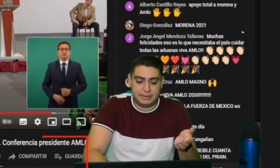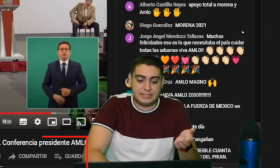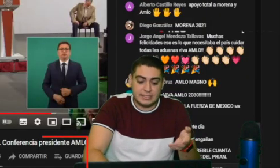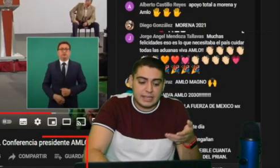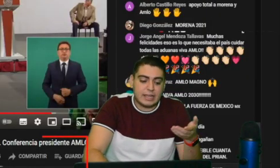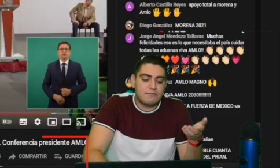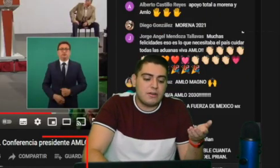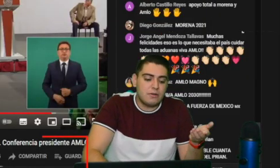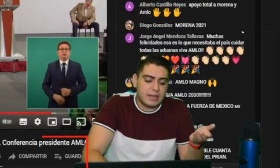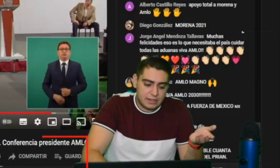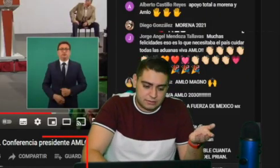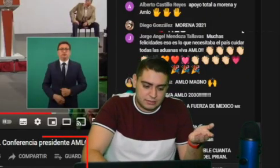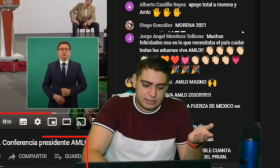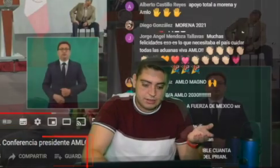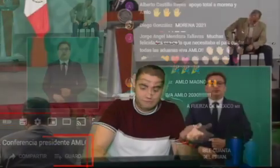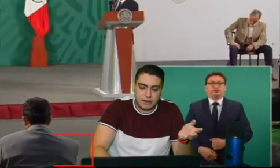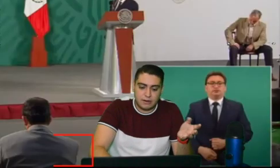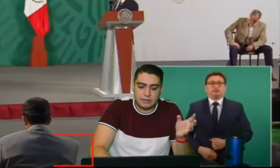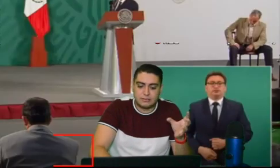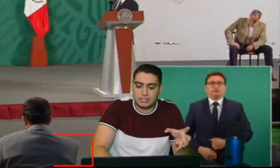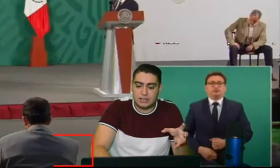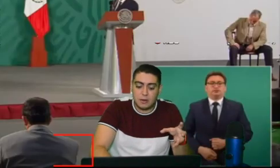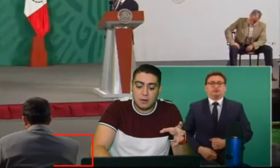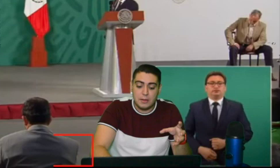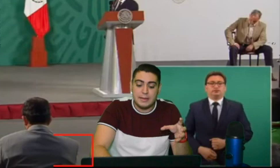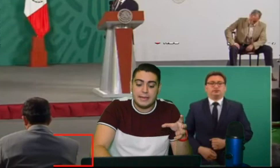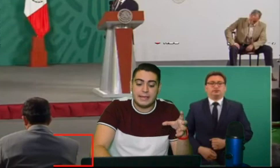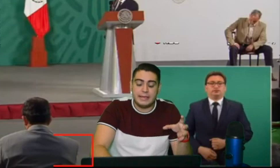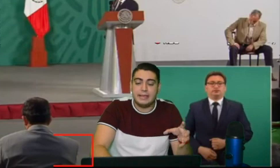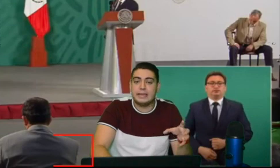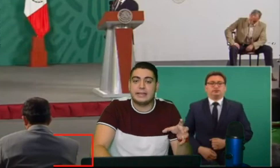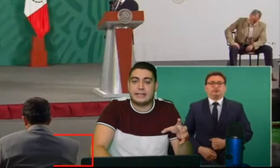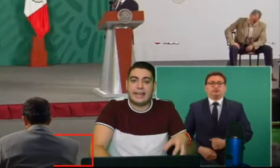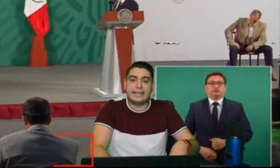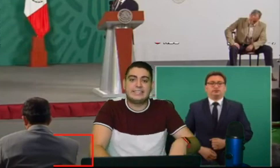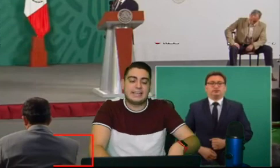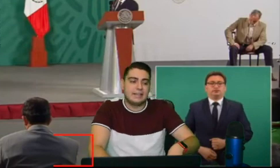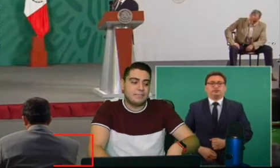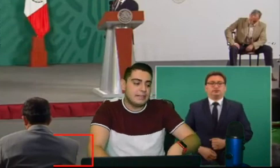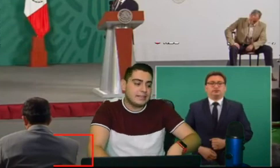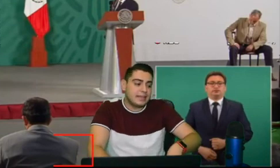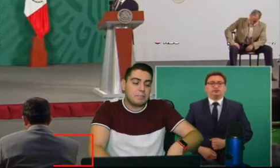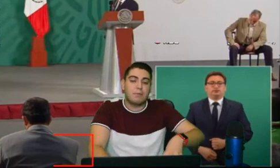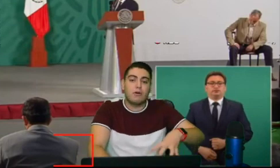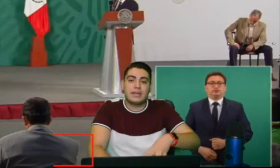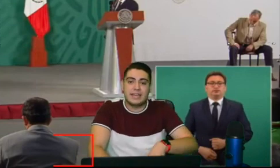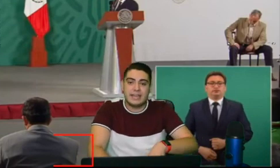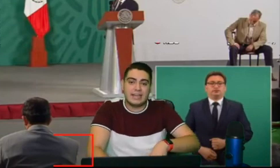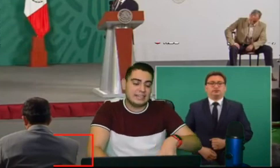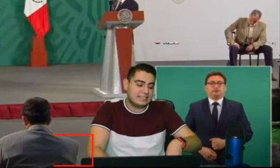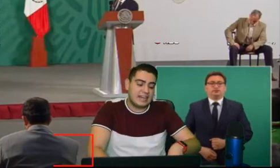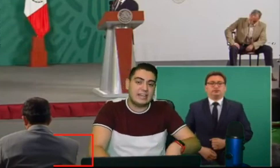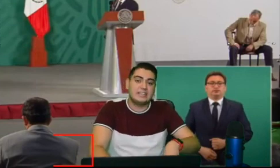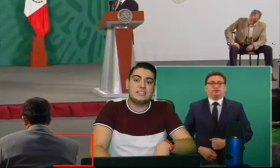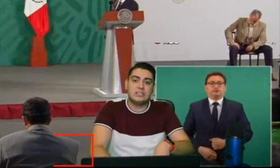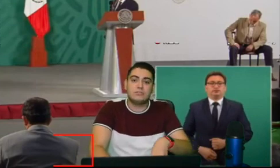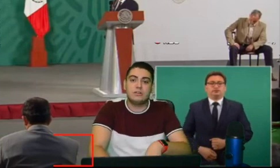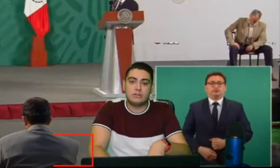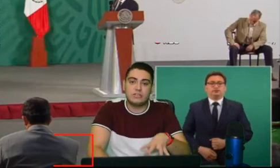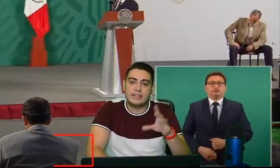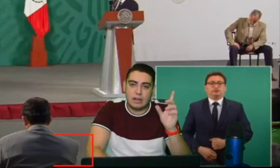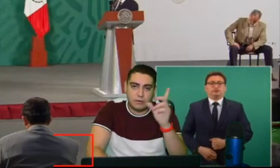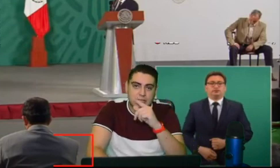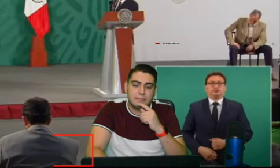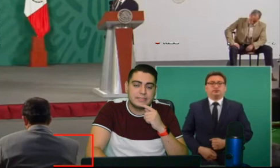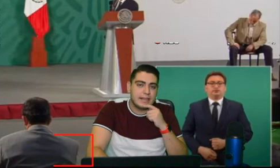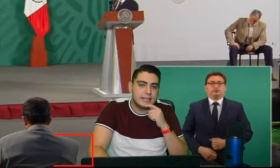del presidente, ¿qué fue lo que dijo? ¿Qué fue lo que sucedió? Y exactamente por qué están yendo en